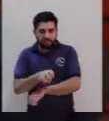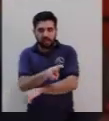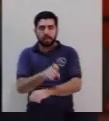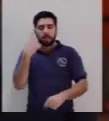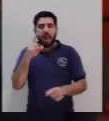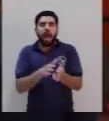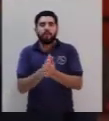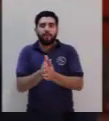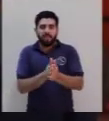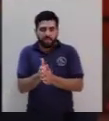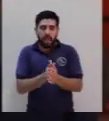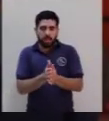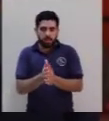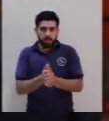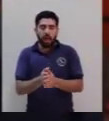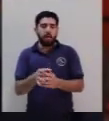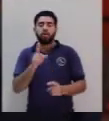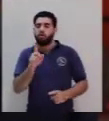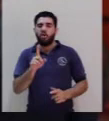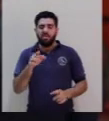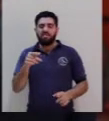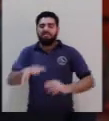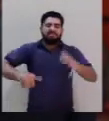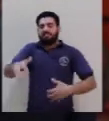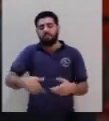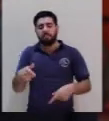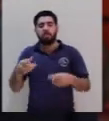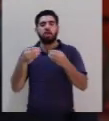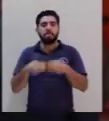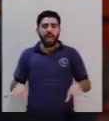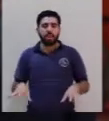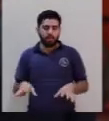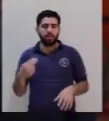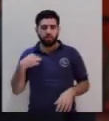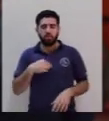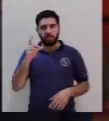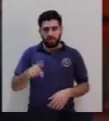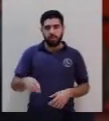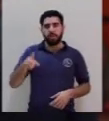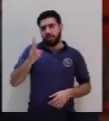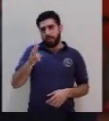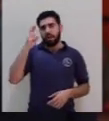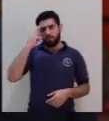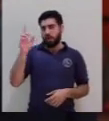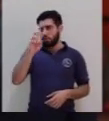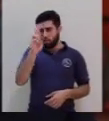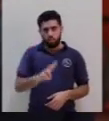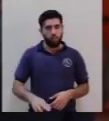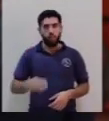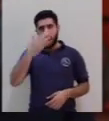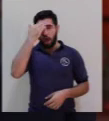kirel nejetamaj kikinde kati et jamamá. Cochin ketamaj chirohua kamima yohtikirta yohel chikochoch